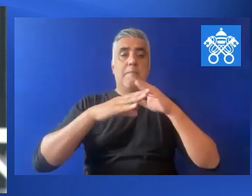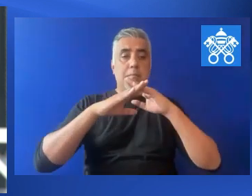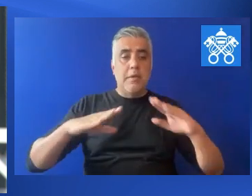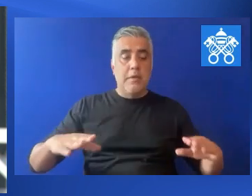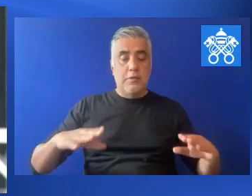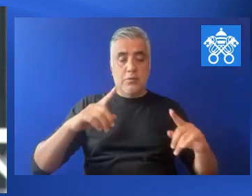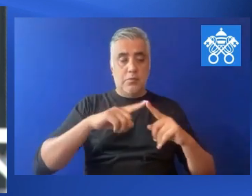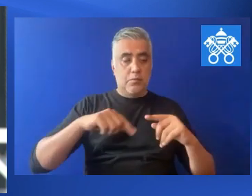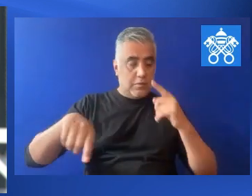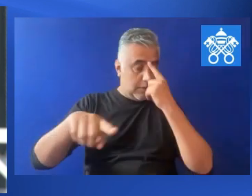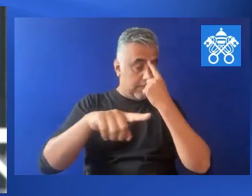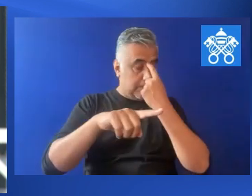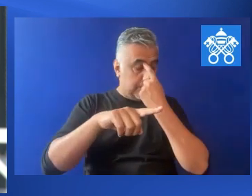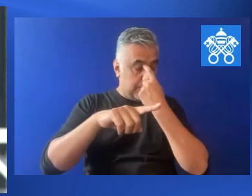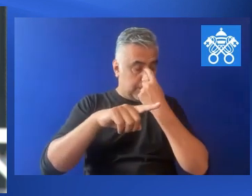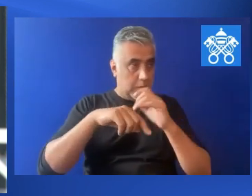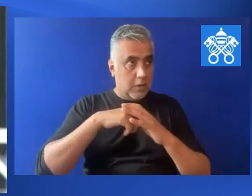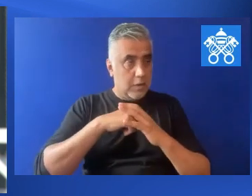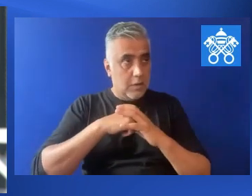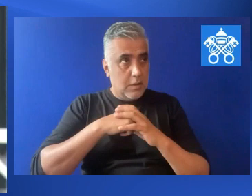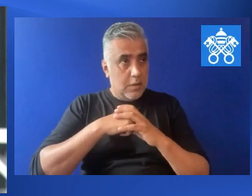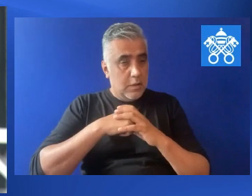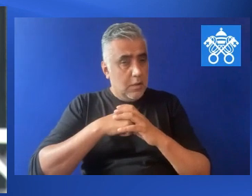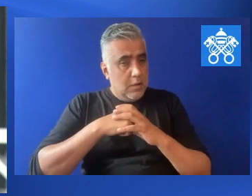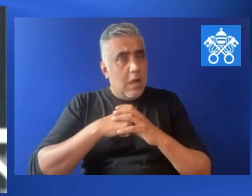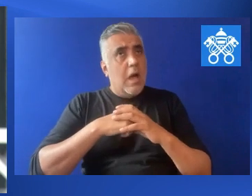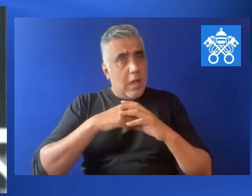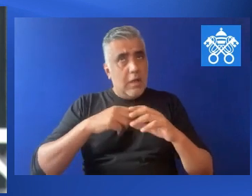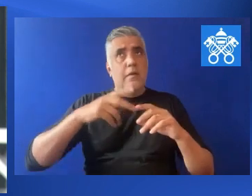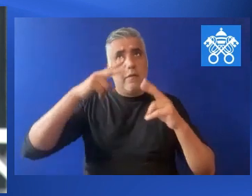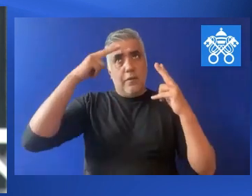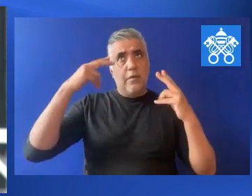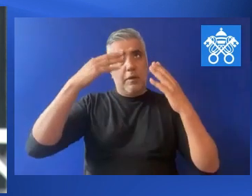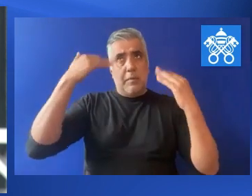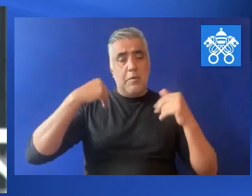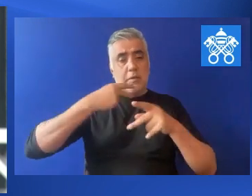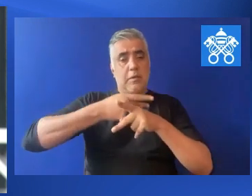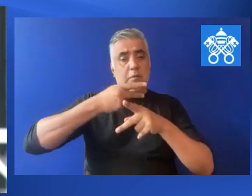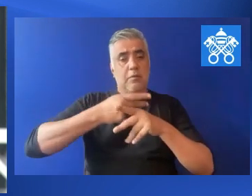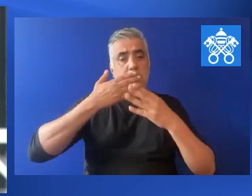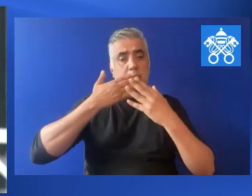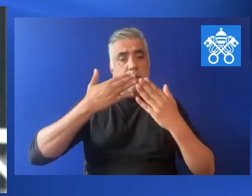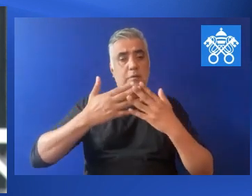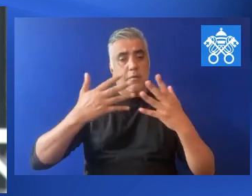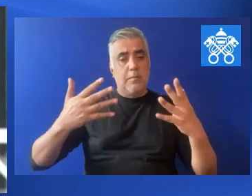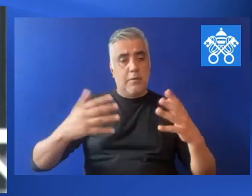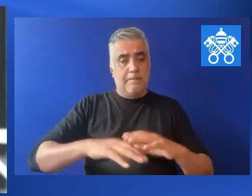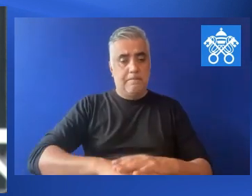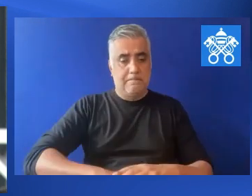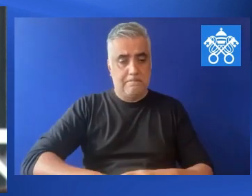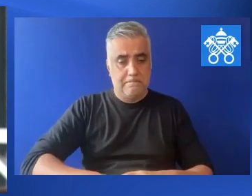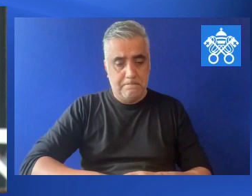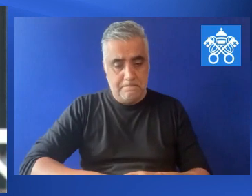vistas a un futuro de paz y fraternidad. Que Jesús los bendiga y la Virgen Santa los